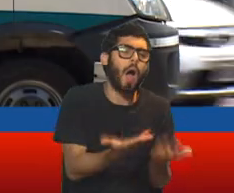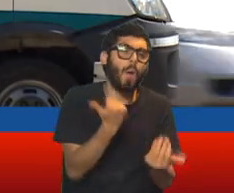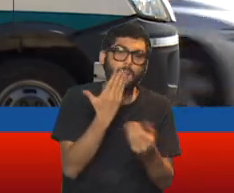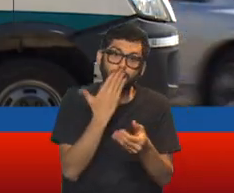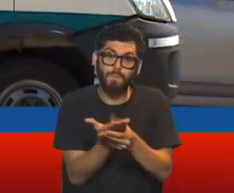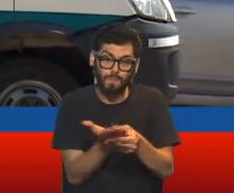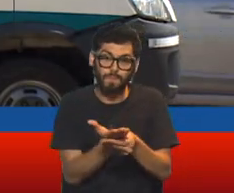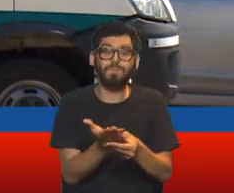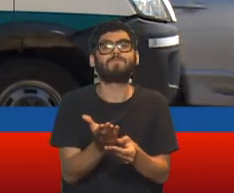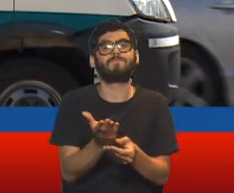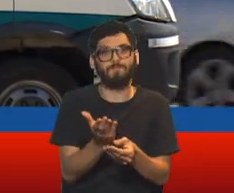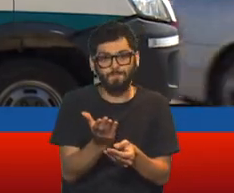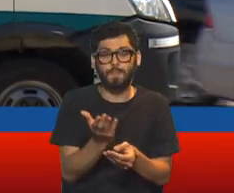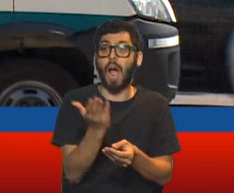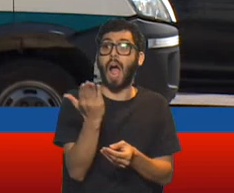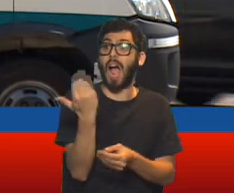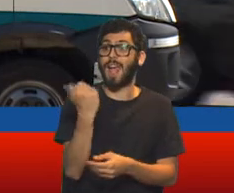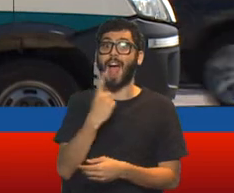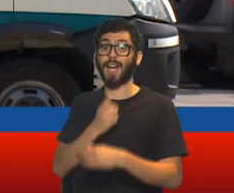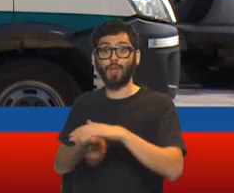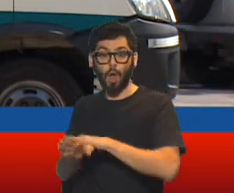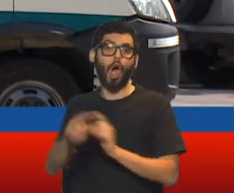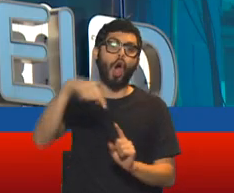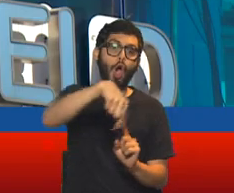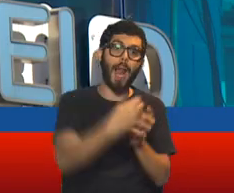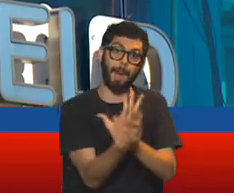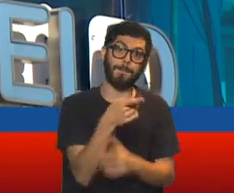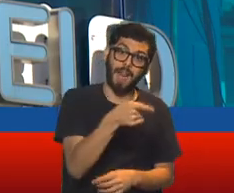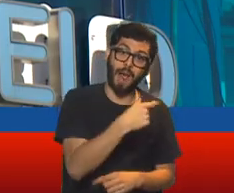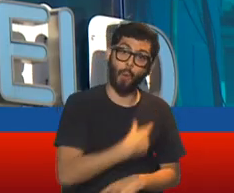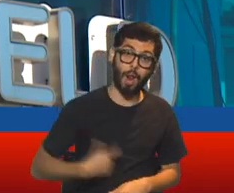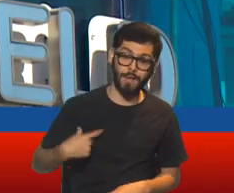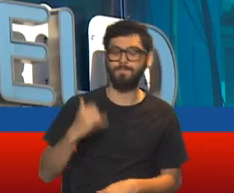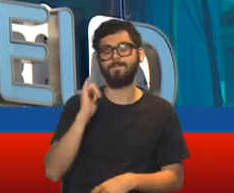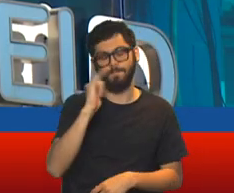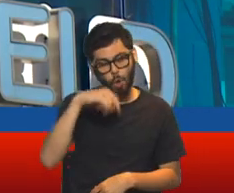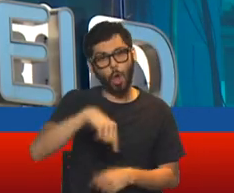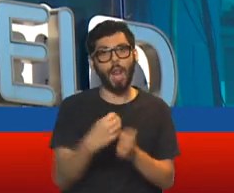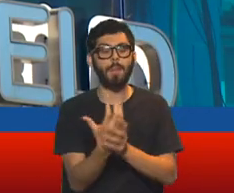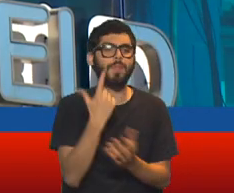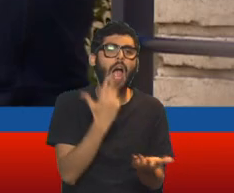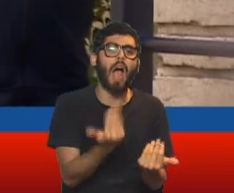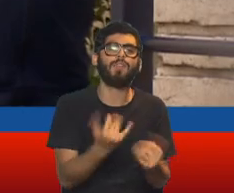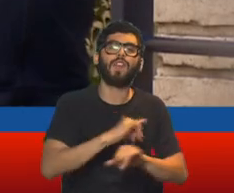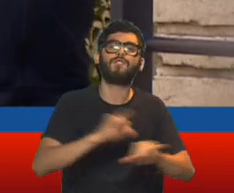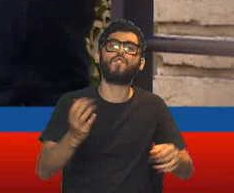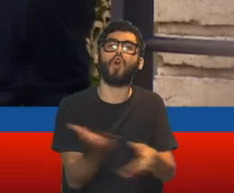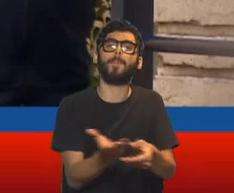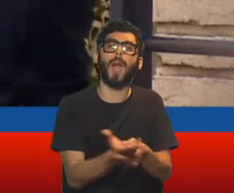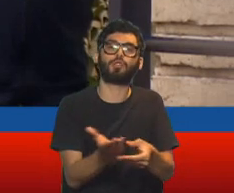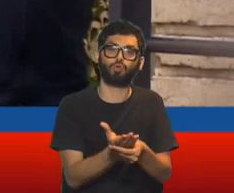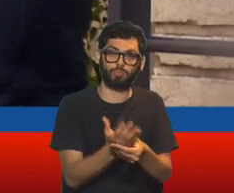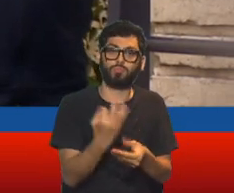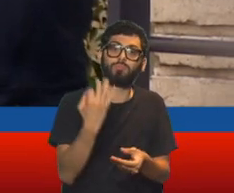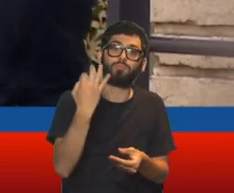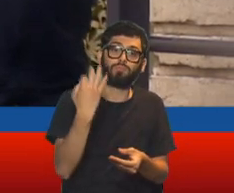Esto es lo que sucedió. Ayer había sido allanado River, hoy fue allanado Vélez. Esta mañana, sí. Lógicamente, para sacar información, especialmente todo lo que tiene